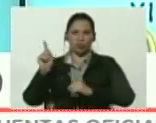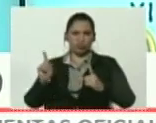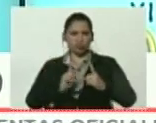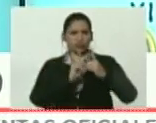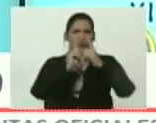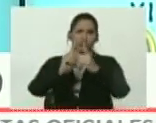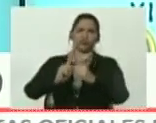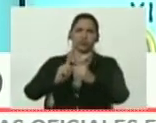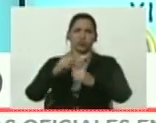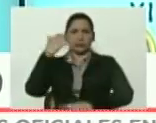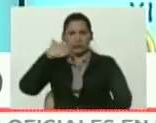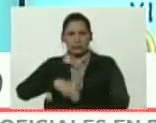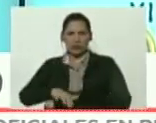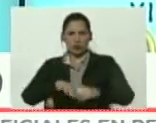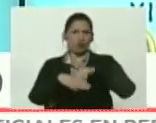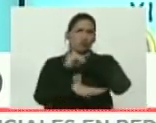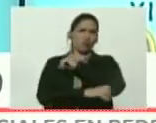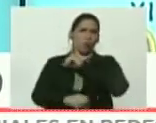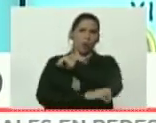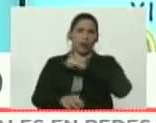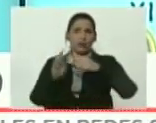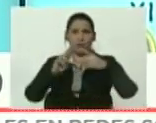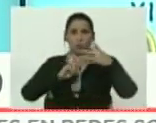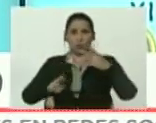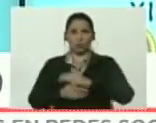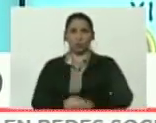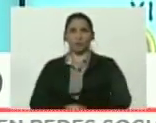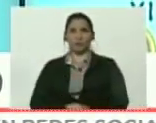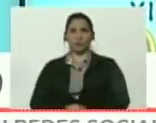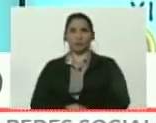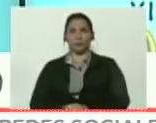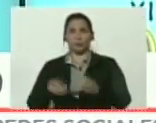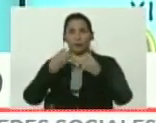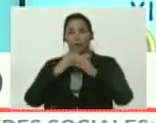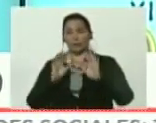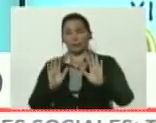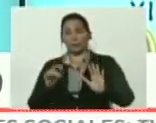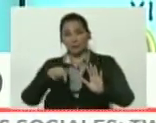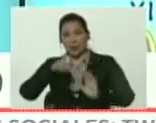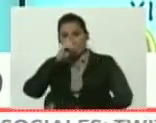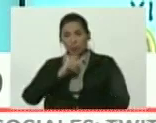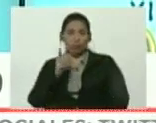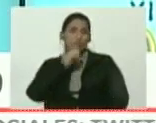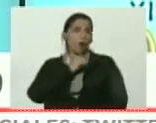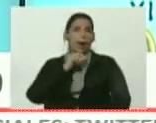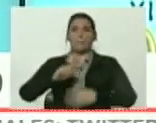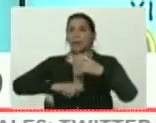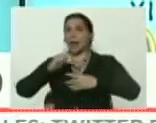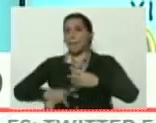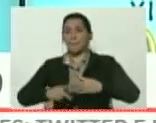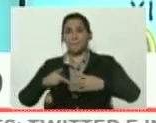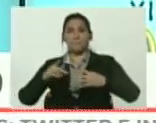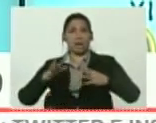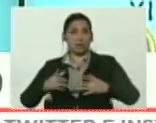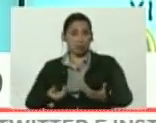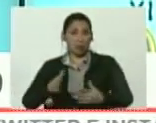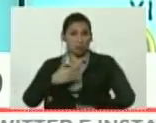nos congela, nos roban el recurso. Bueno, este año no hay plan vacacional, pudiera decir